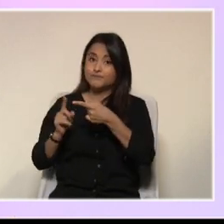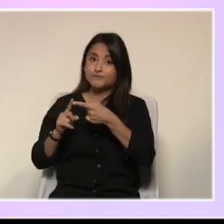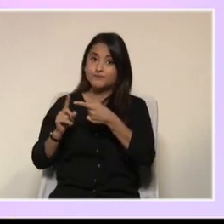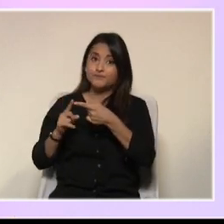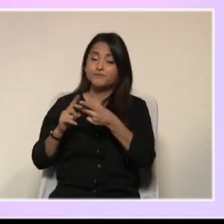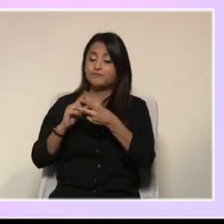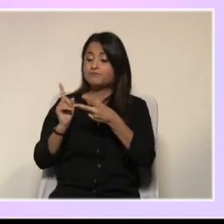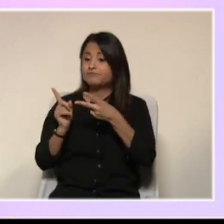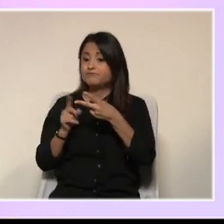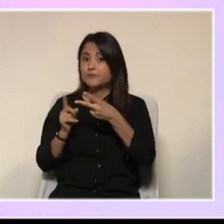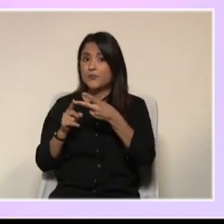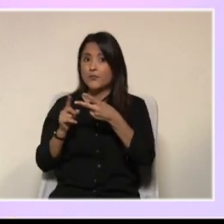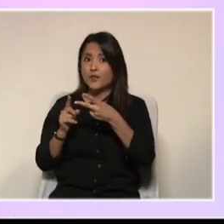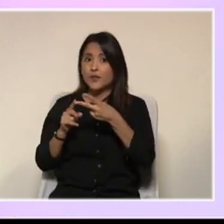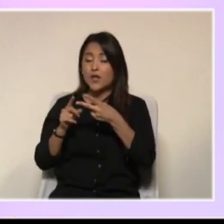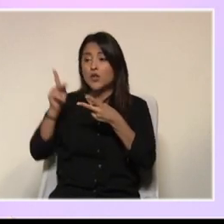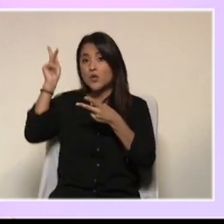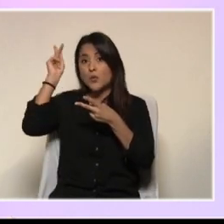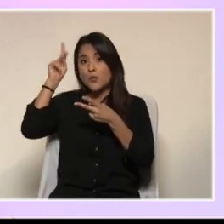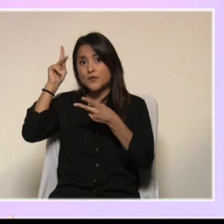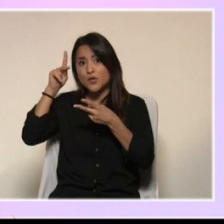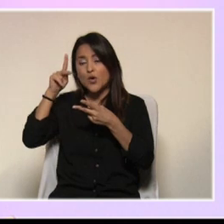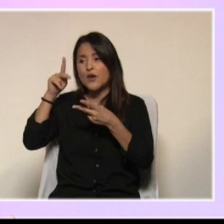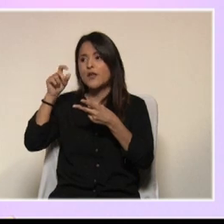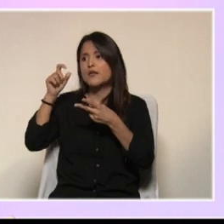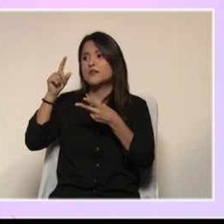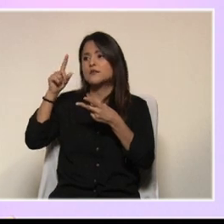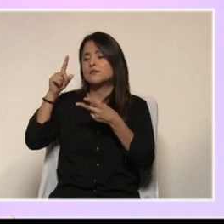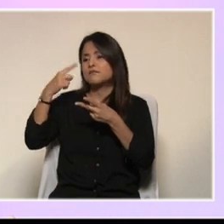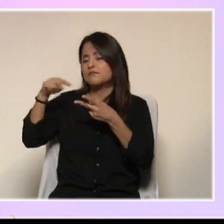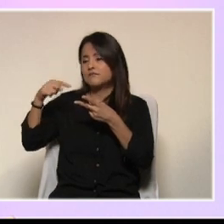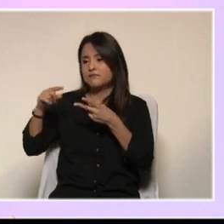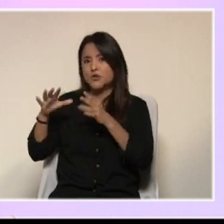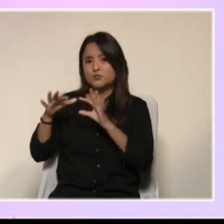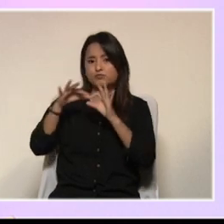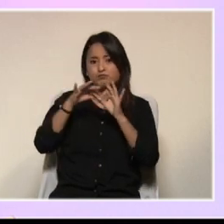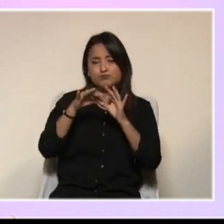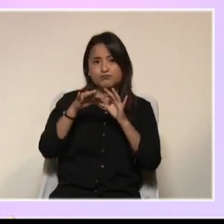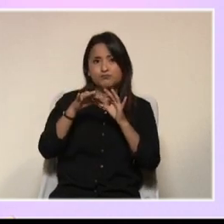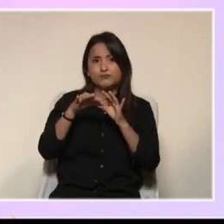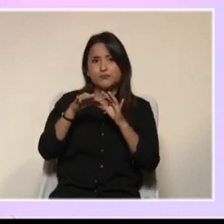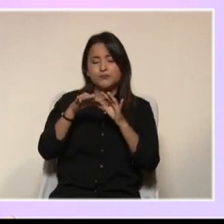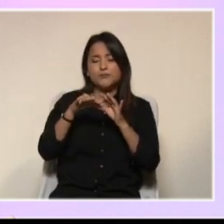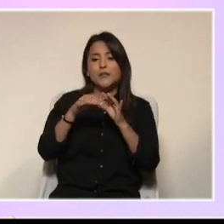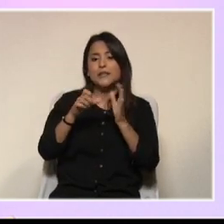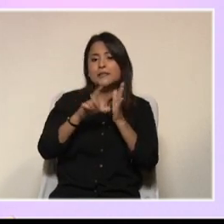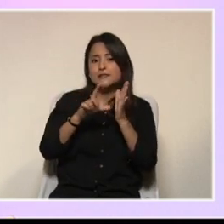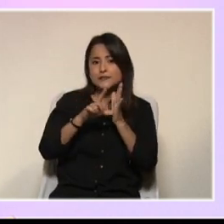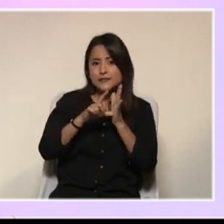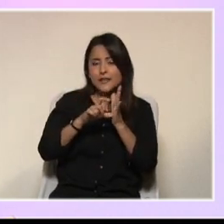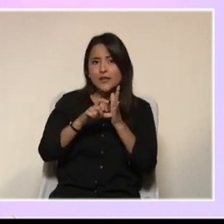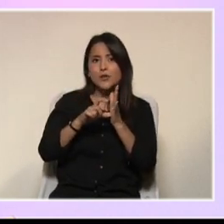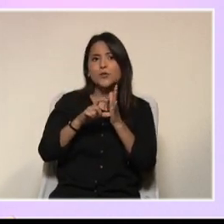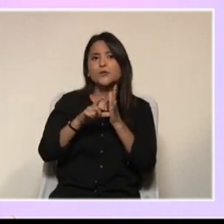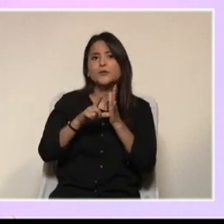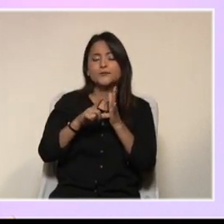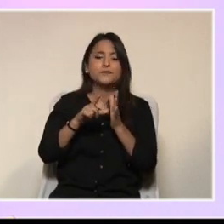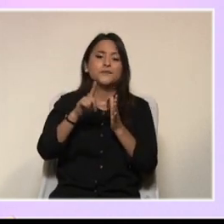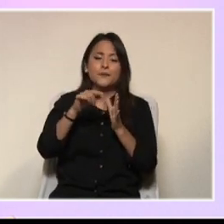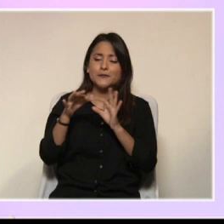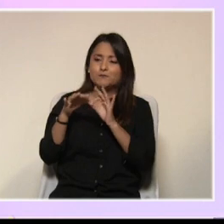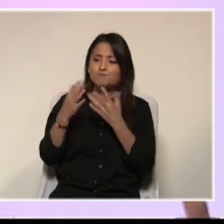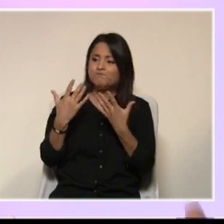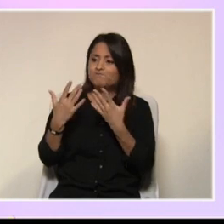activación del personal de los servicios y articulación con los planteles del nivel de educación